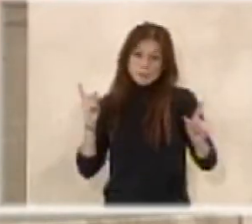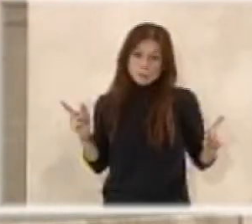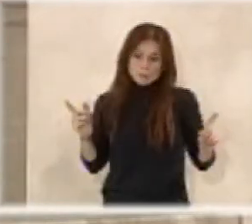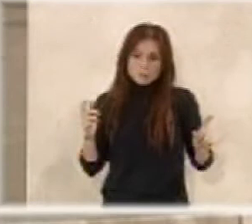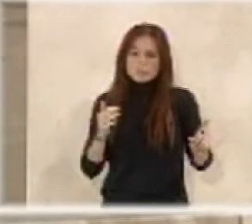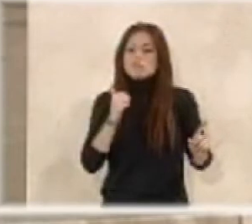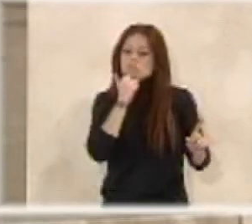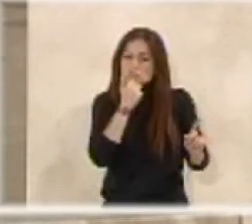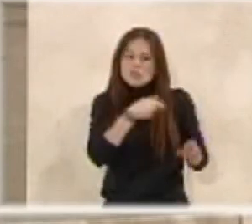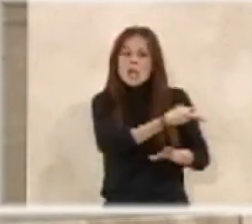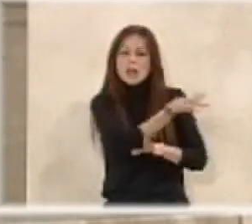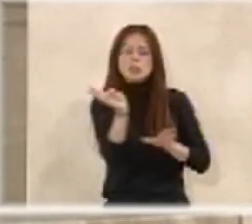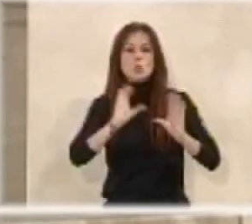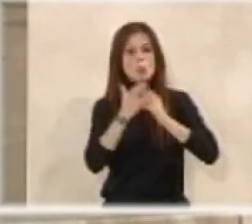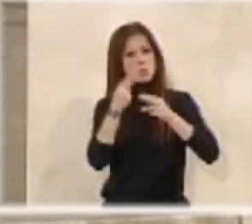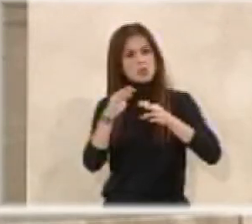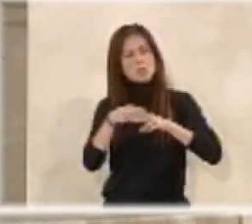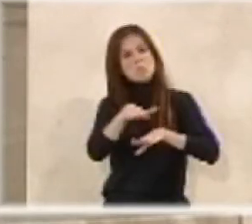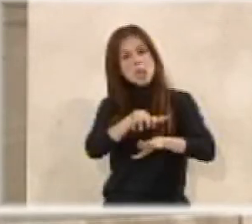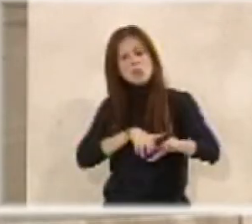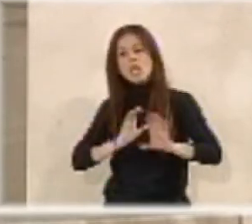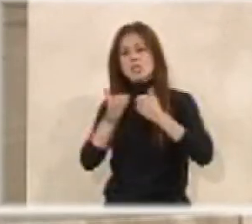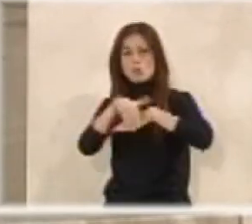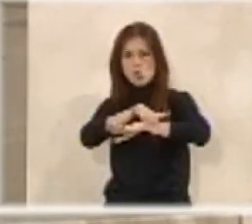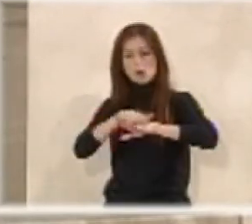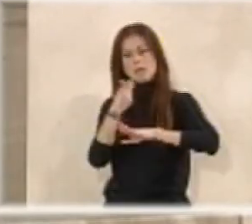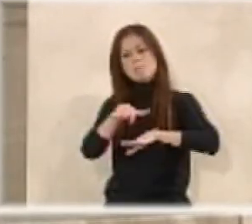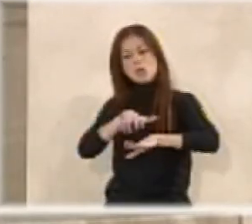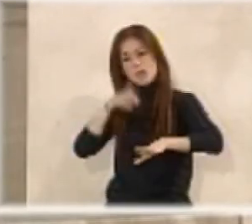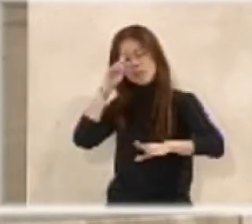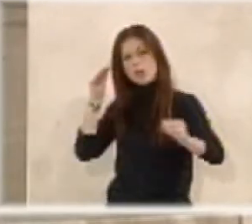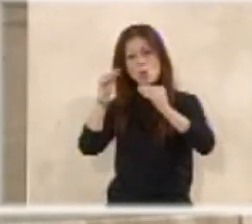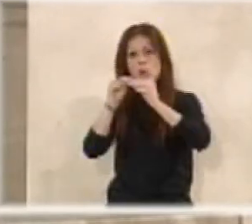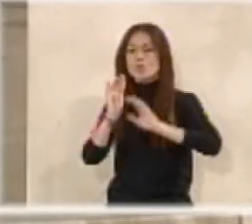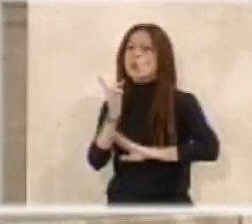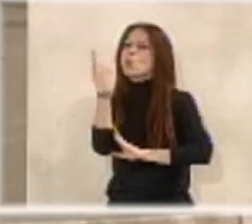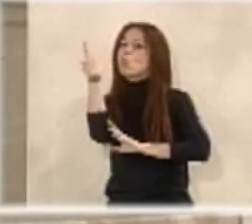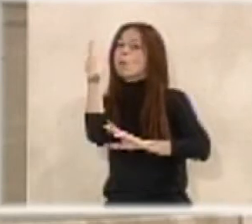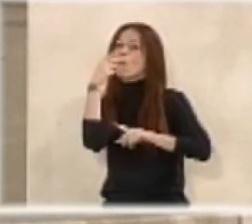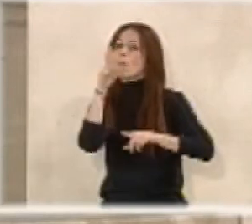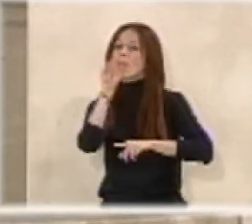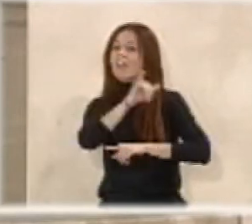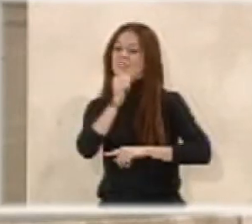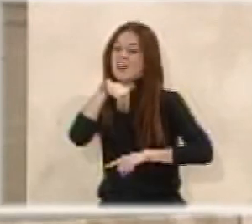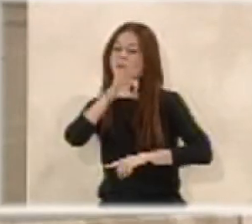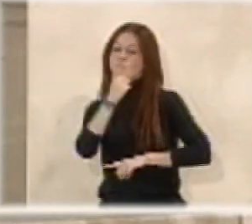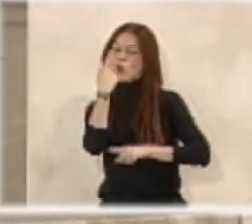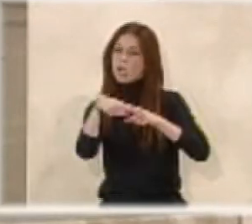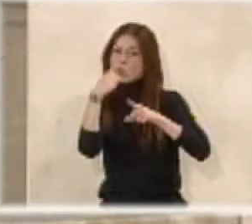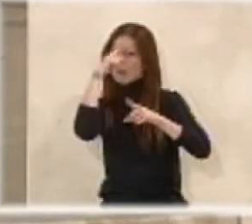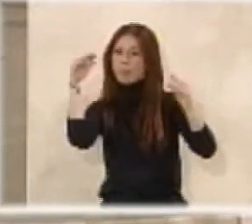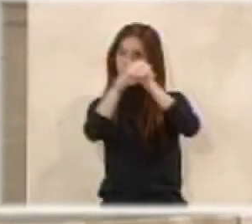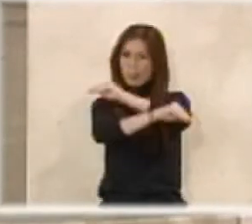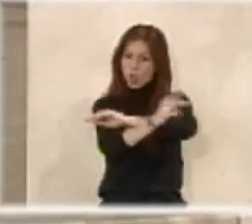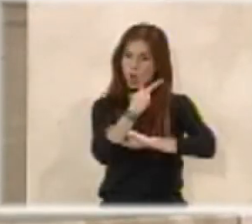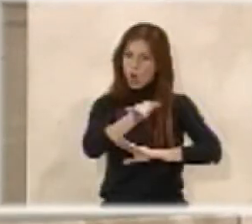totalmente de acuerdo con el resto de grupos políticos y con el propio equipo de gobierno en esto, pero yo discrepo en el señor Pérez Nava en que no hay que ponerle